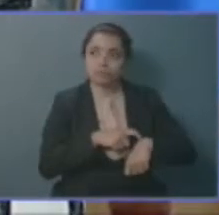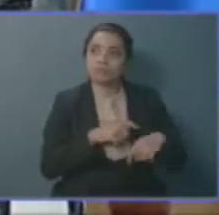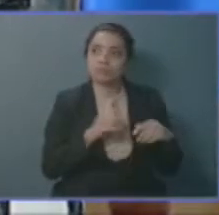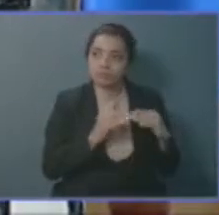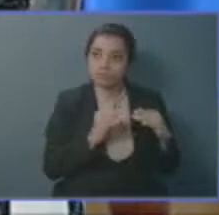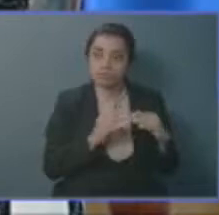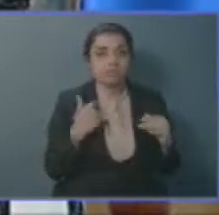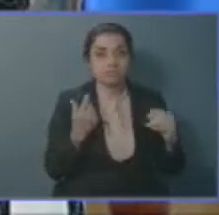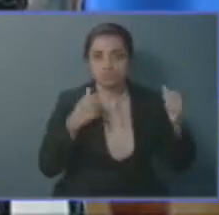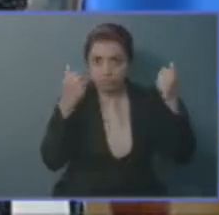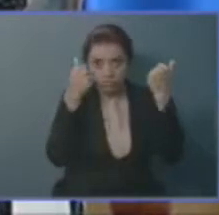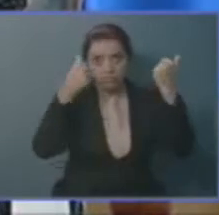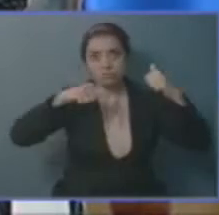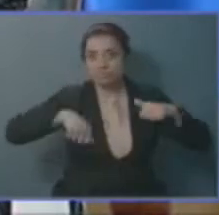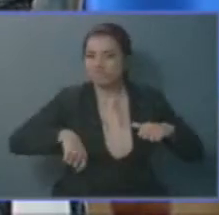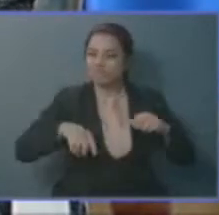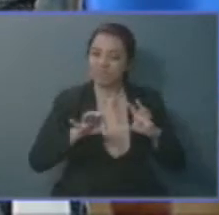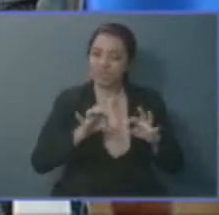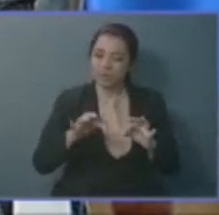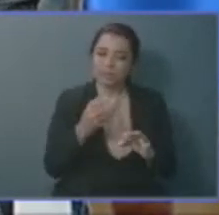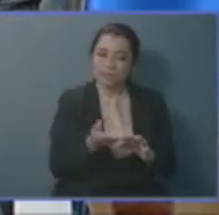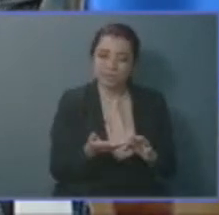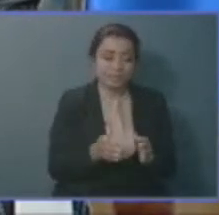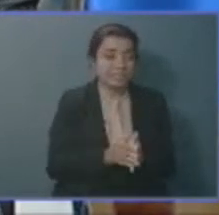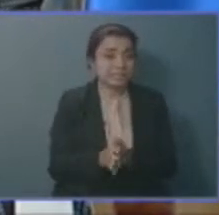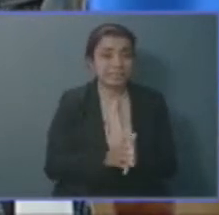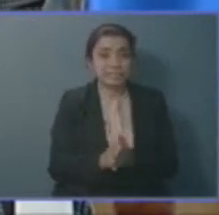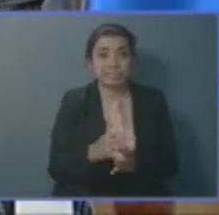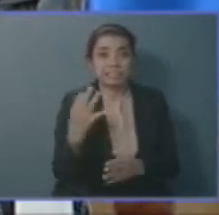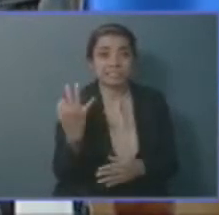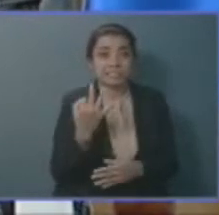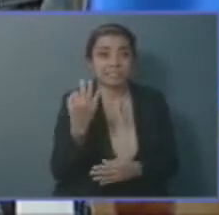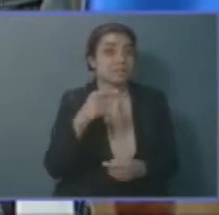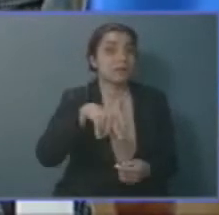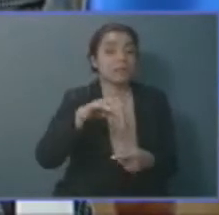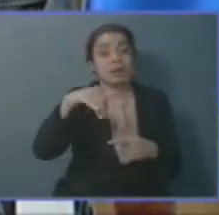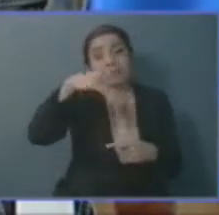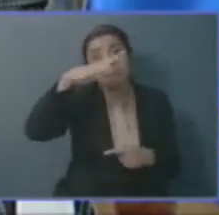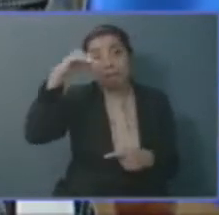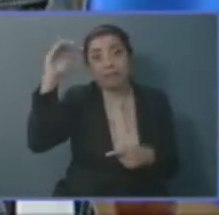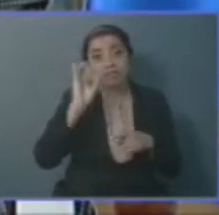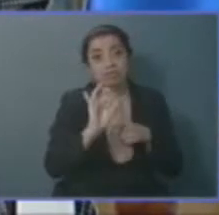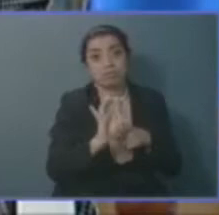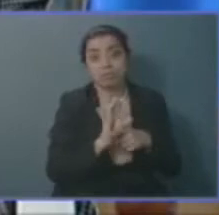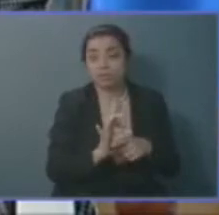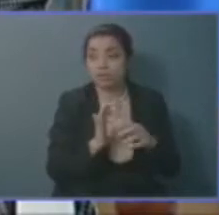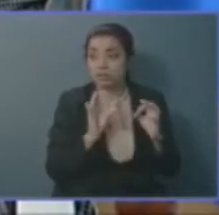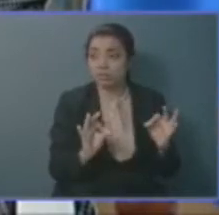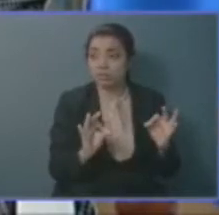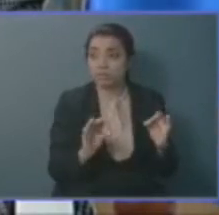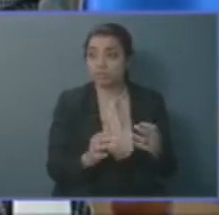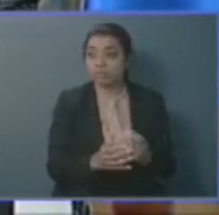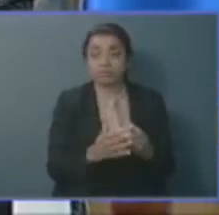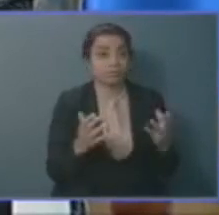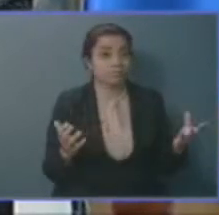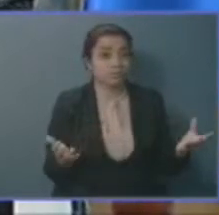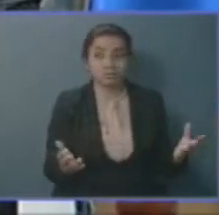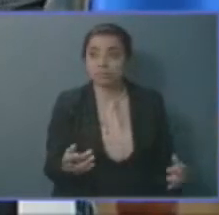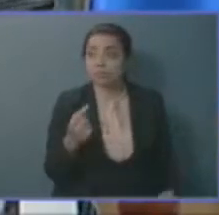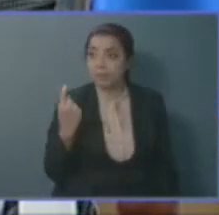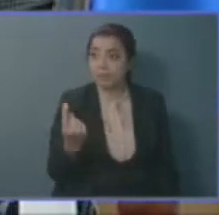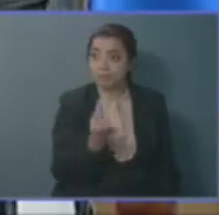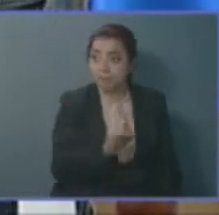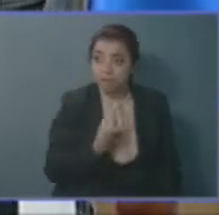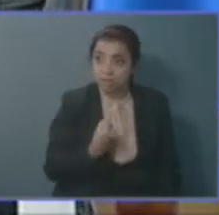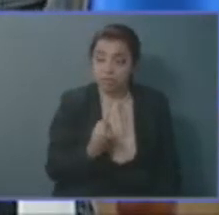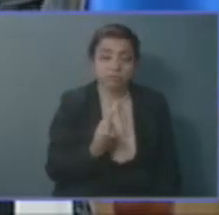hemos acordado que hay ciertas áreas que son esenciales para el funcionamiento del país y del Estado. Y las personas que atienden